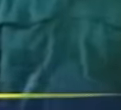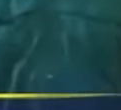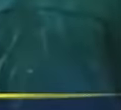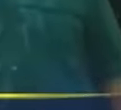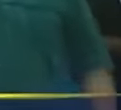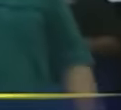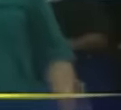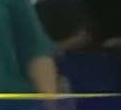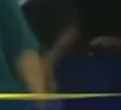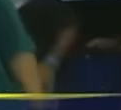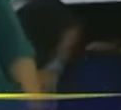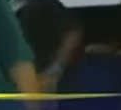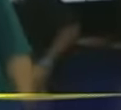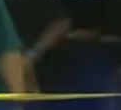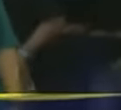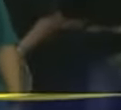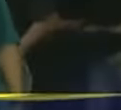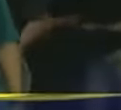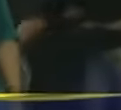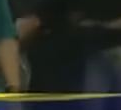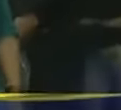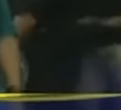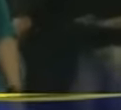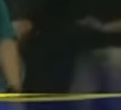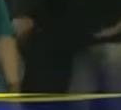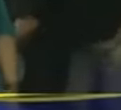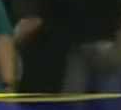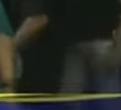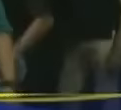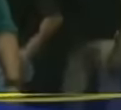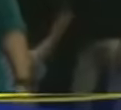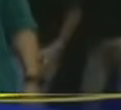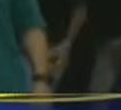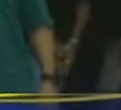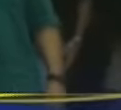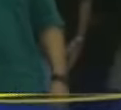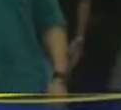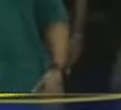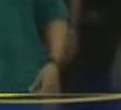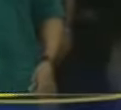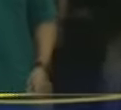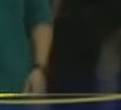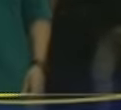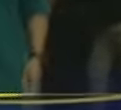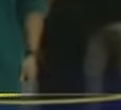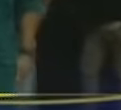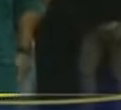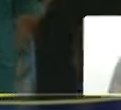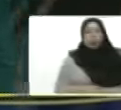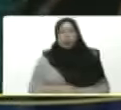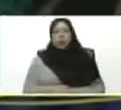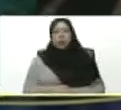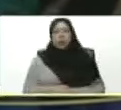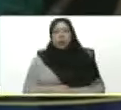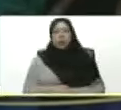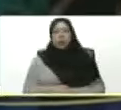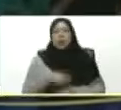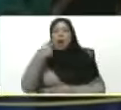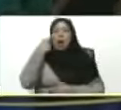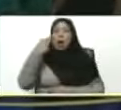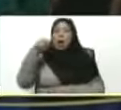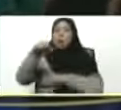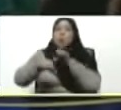Siembra, cosecha, cosecha y siembra. Ahora vamos a ver la cosecha del siglo